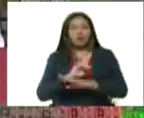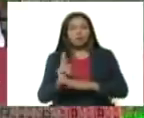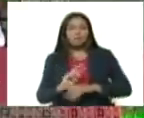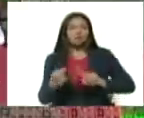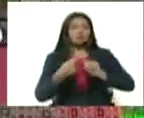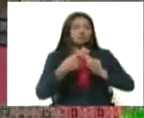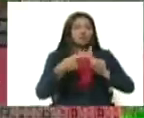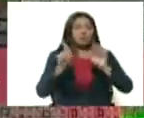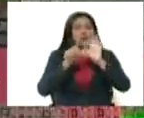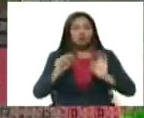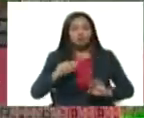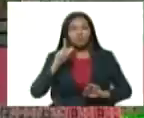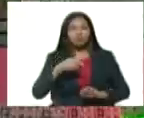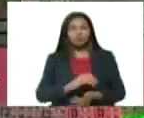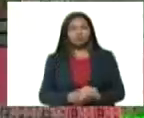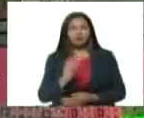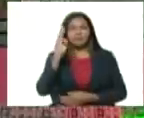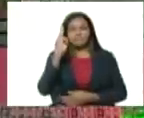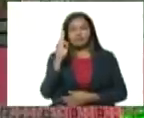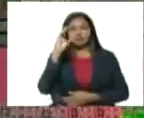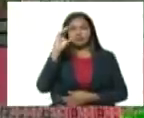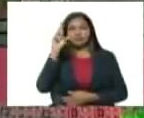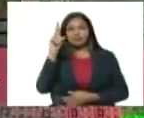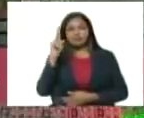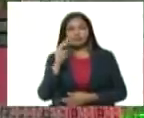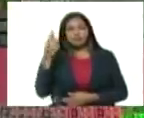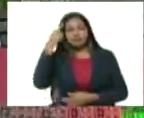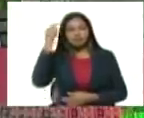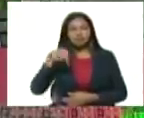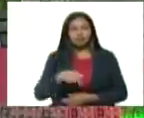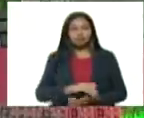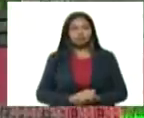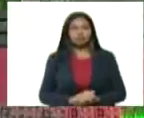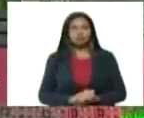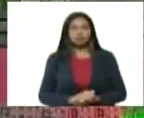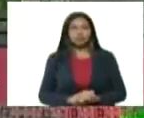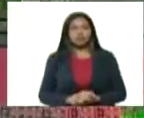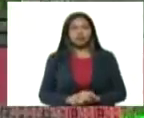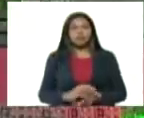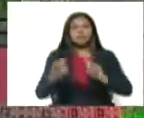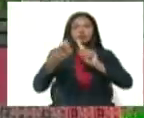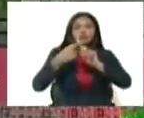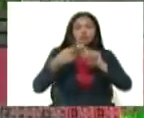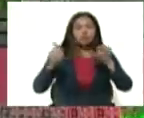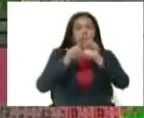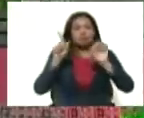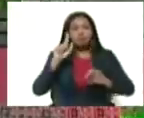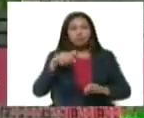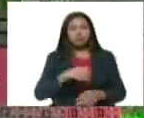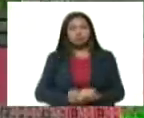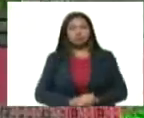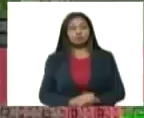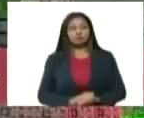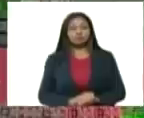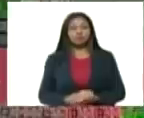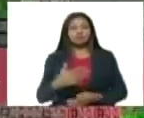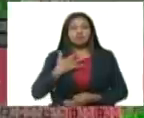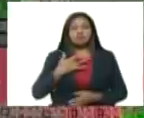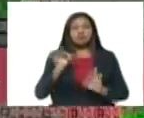positiva. Se le hizo la PCR el día de hoy y resultó positiva y está en este momento asintomática,